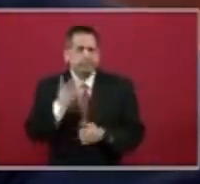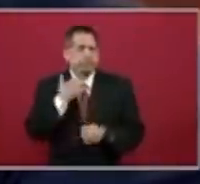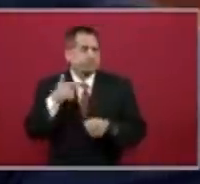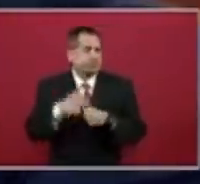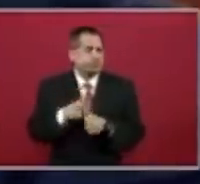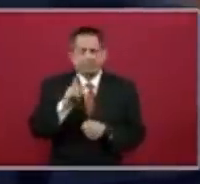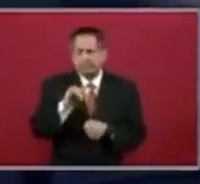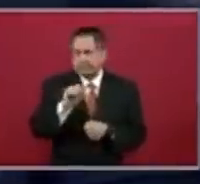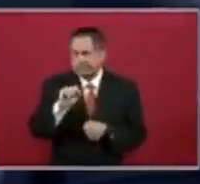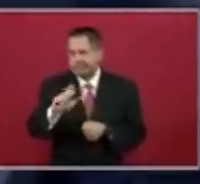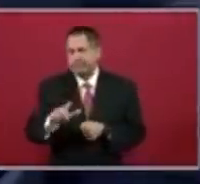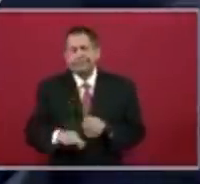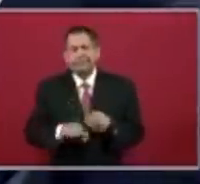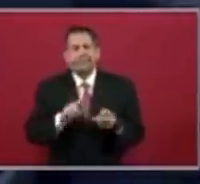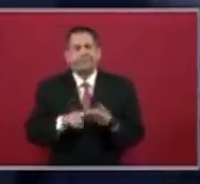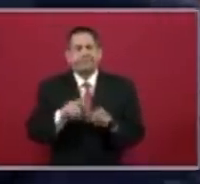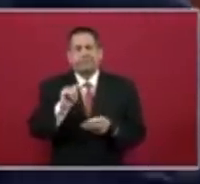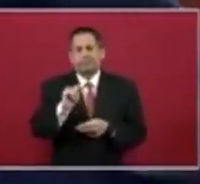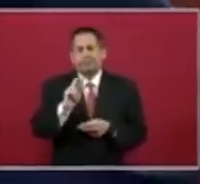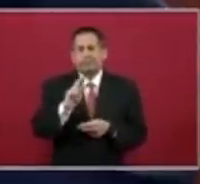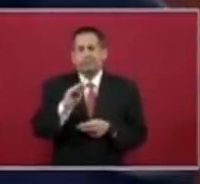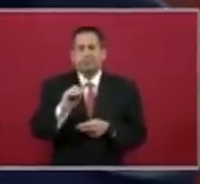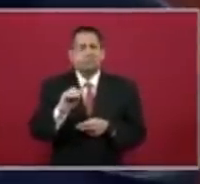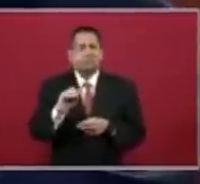gasolinas, diésel, turbocina,